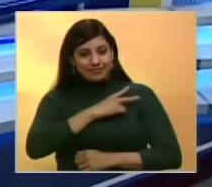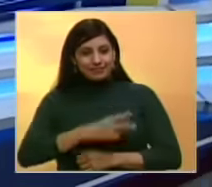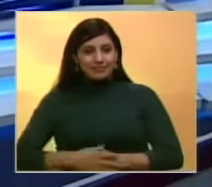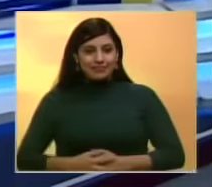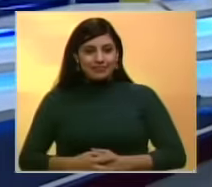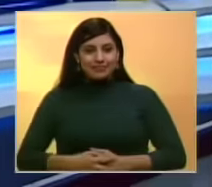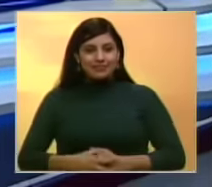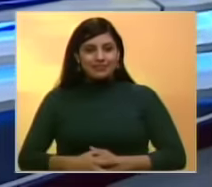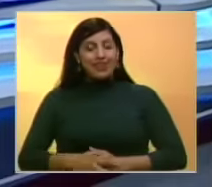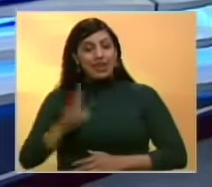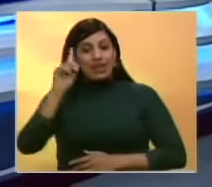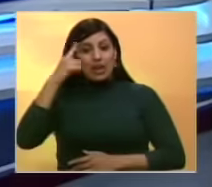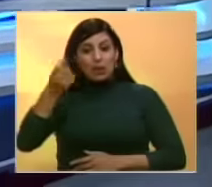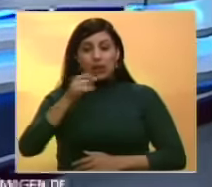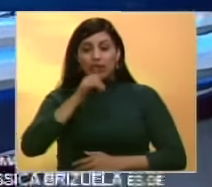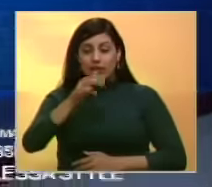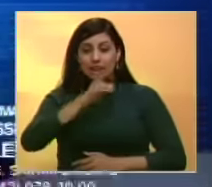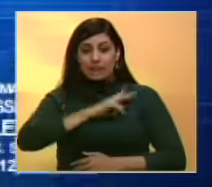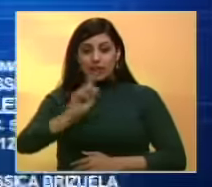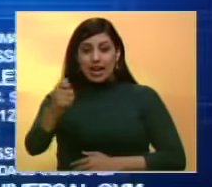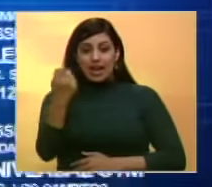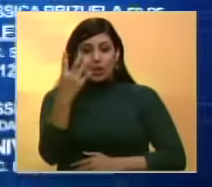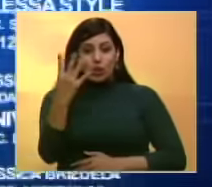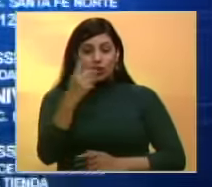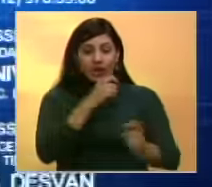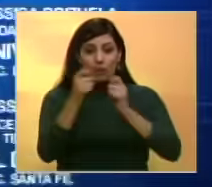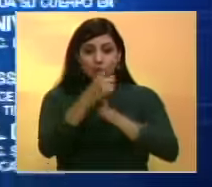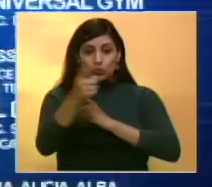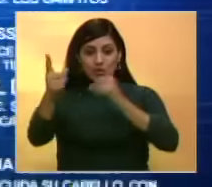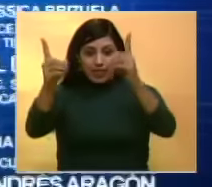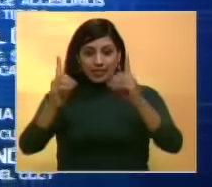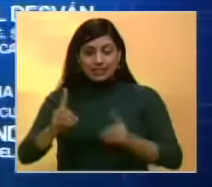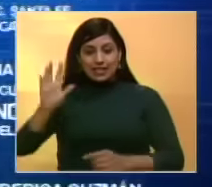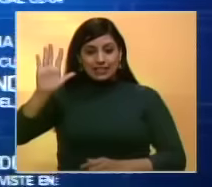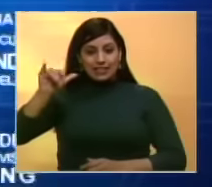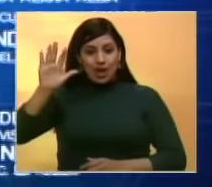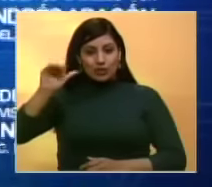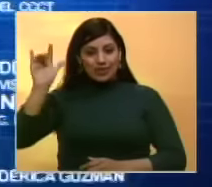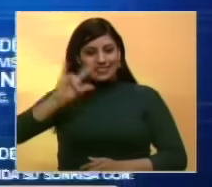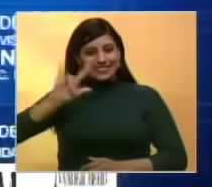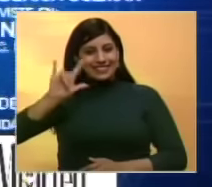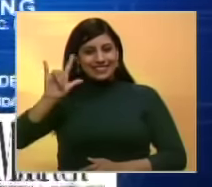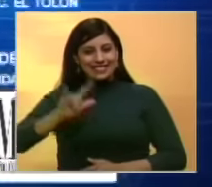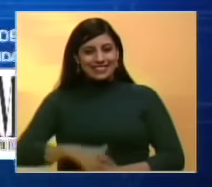noticiero benevi y recuerden noticiero benevi Canal 4 reporta Y ustedes